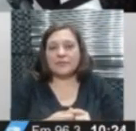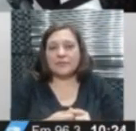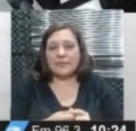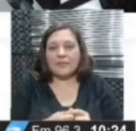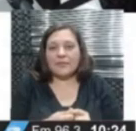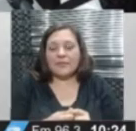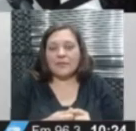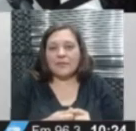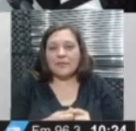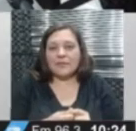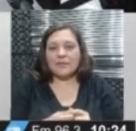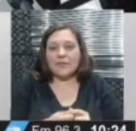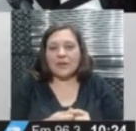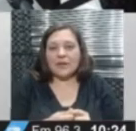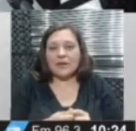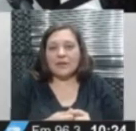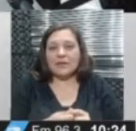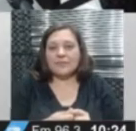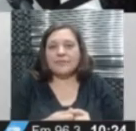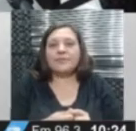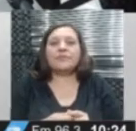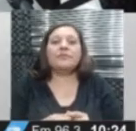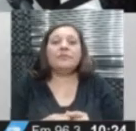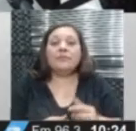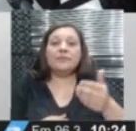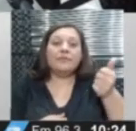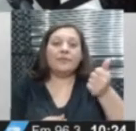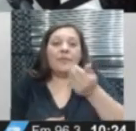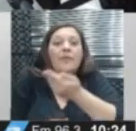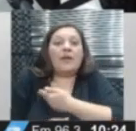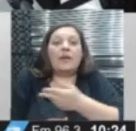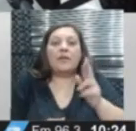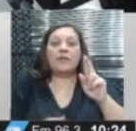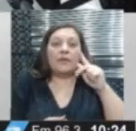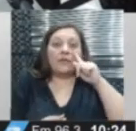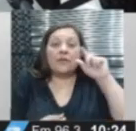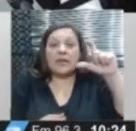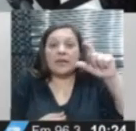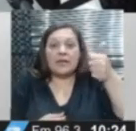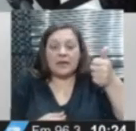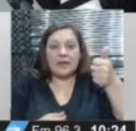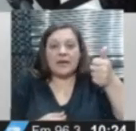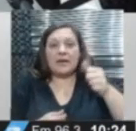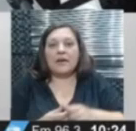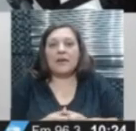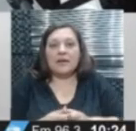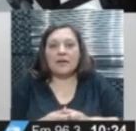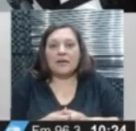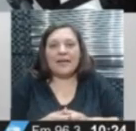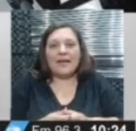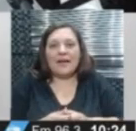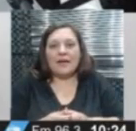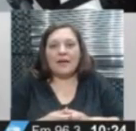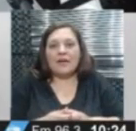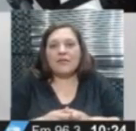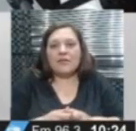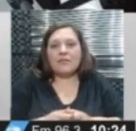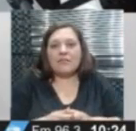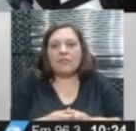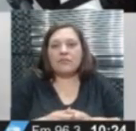en revolución anti anticolonial no con con Francia lo que está pasando en Niger senegal